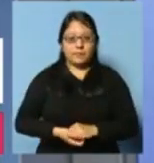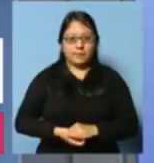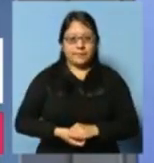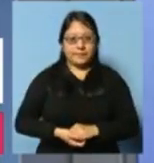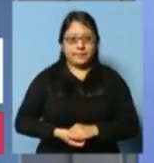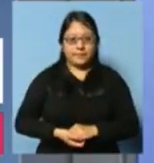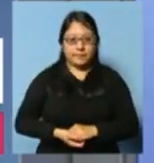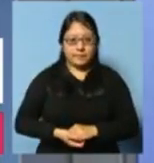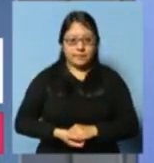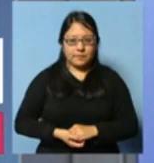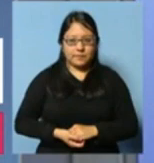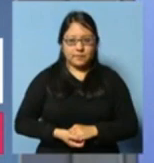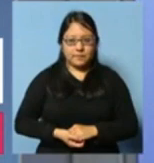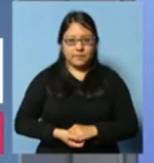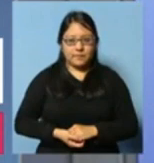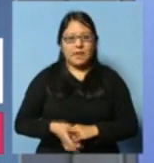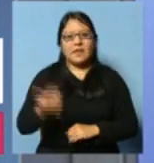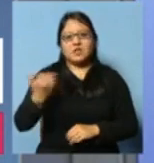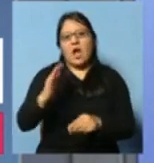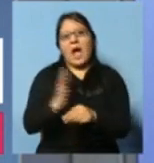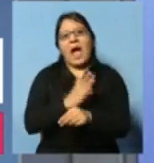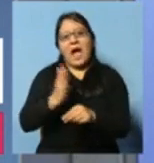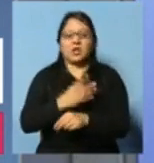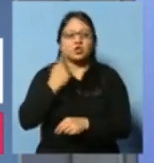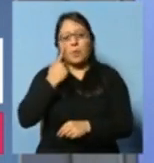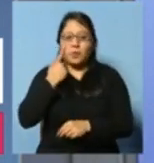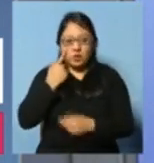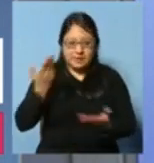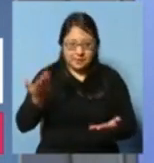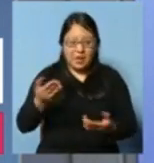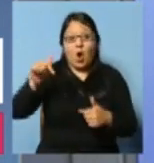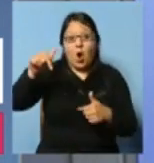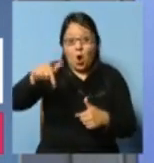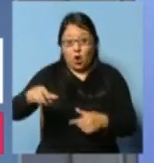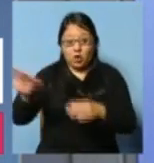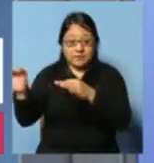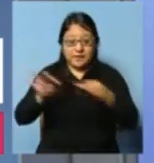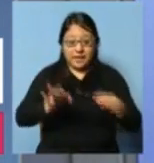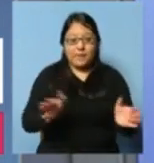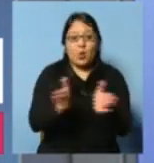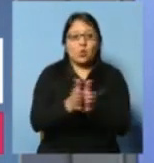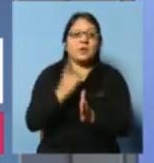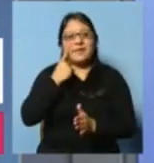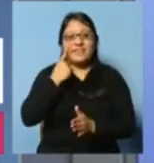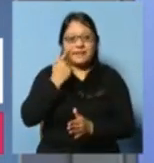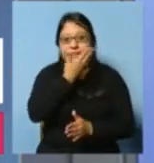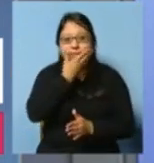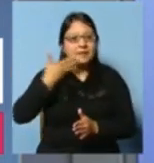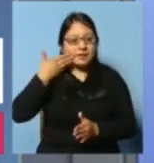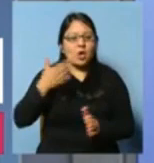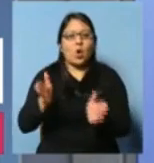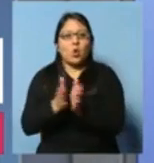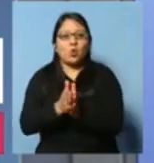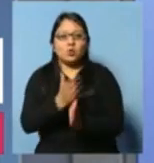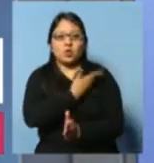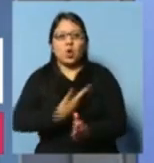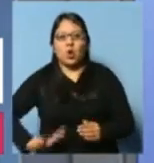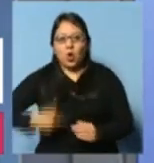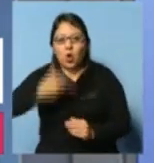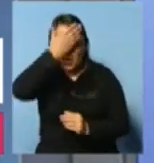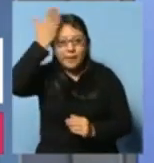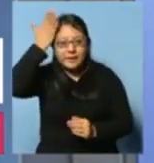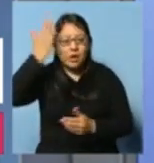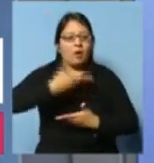este un acto en el municipio hoy estamos aquí entonces con el intendente y también con el gobernador gerardo morales